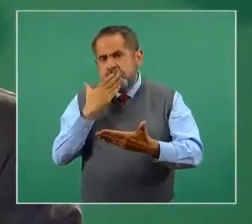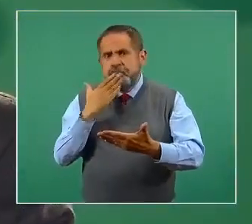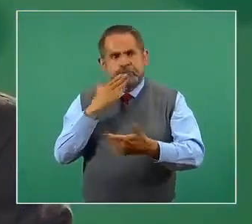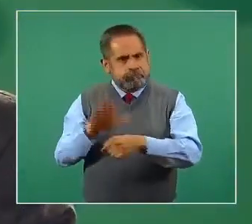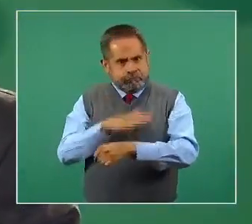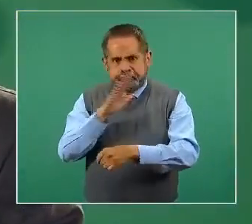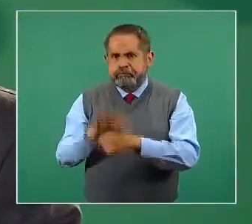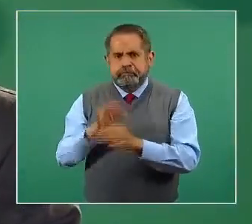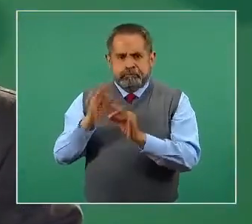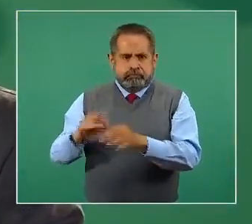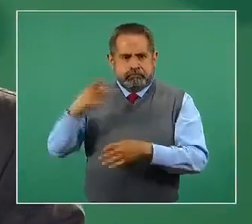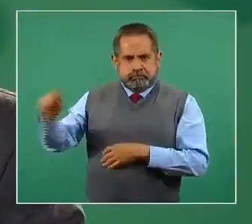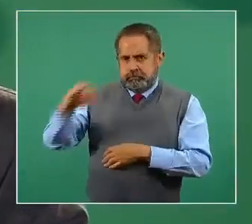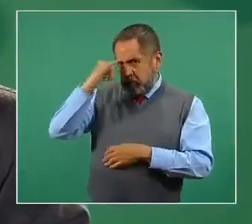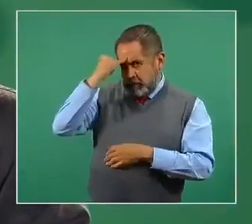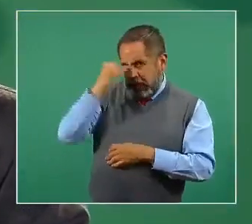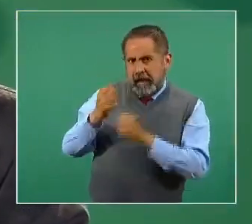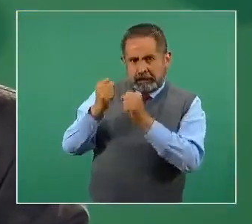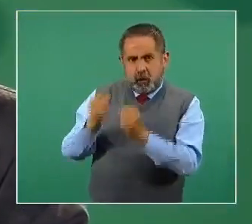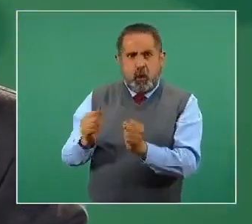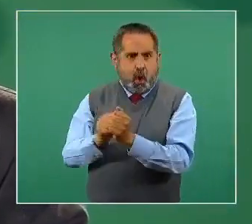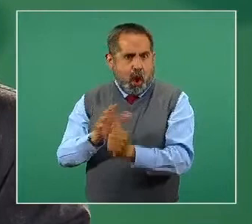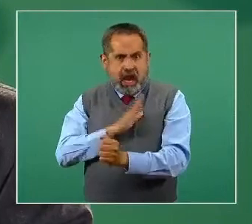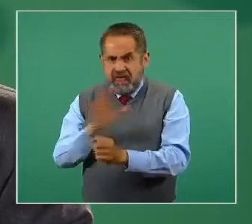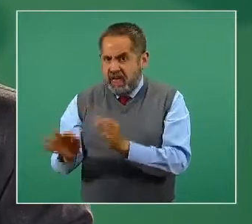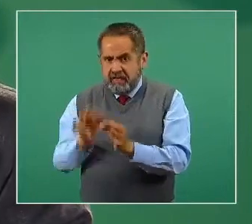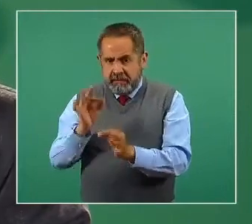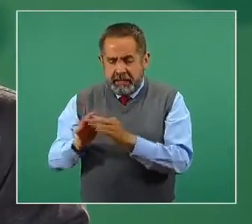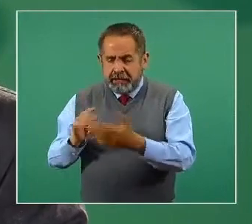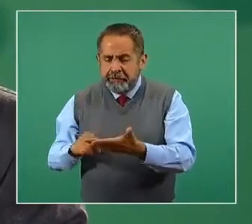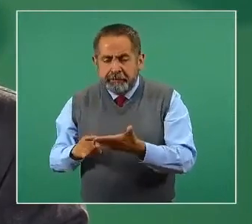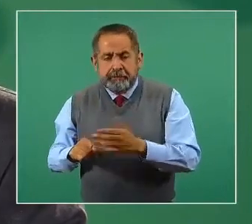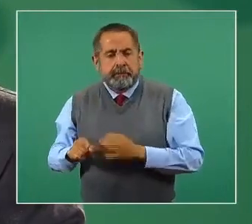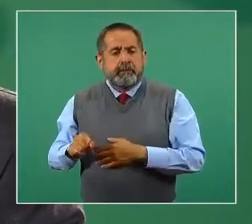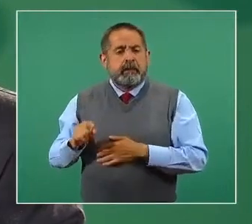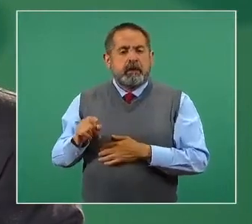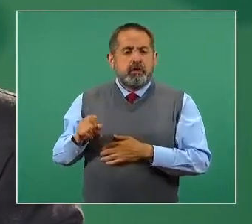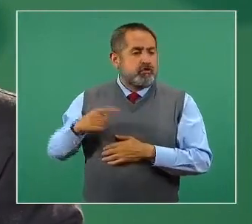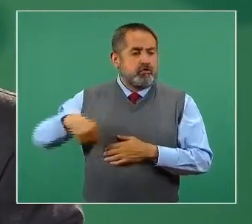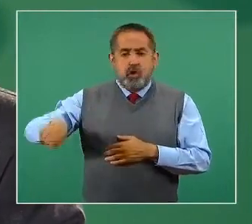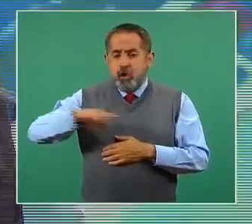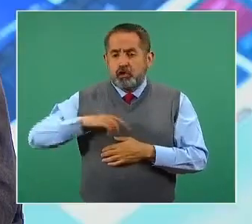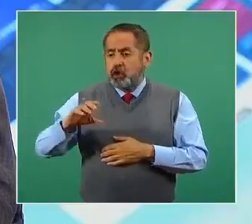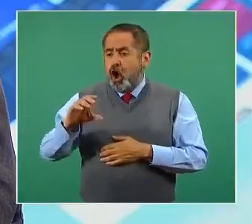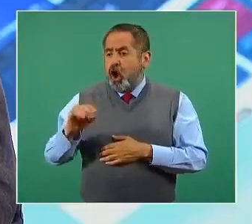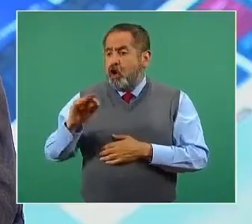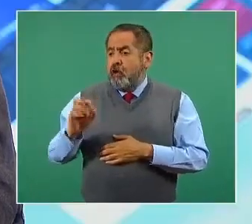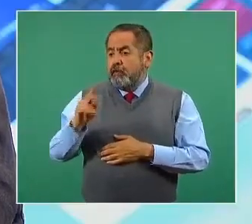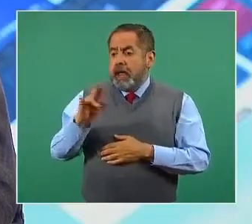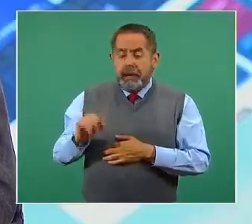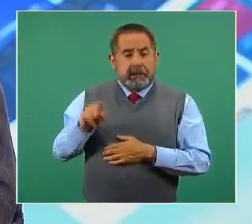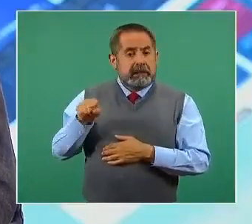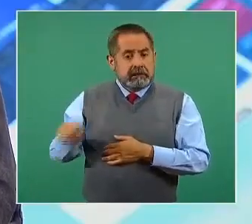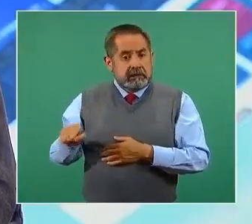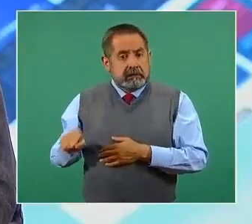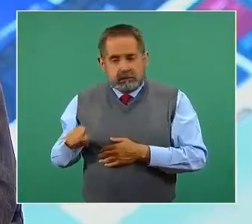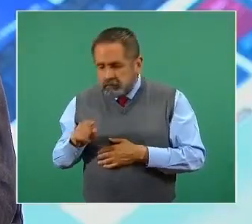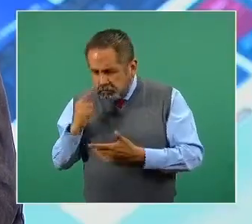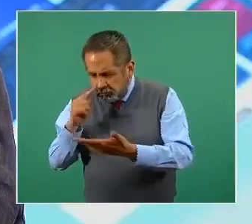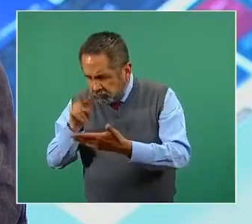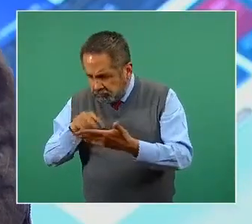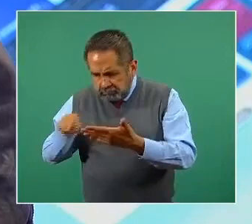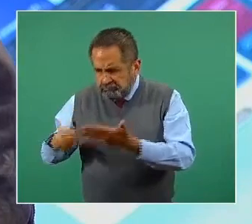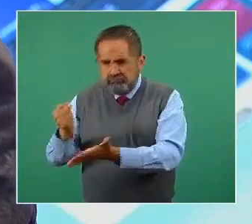eficacia, desde luego segura y de calidad, y recibió en forma unánime por parte del Comité de Moléculas Nuevas de